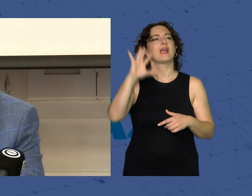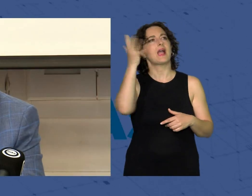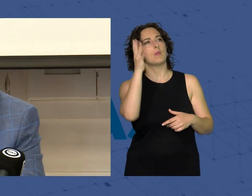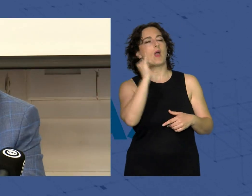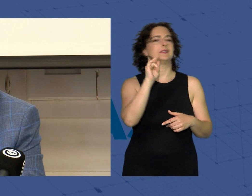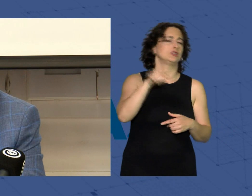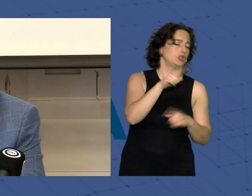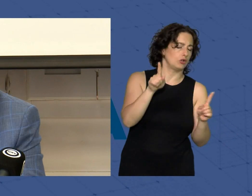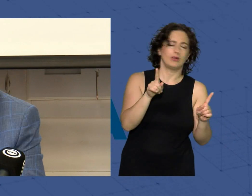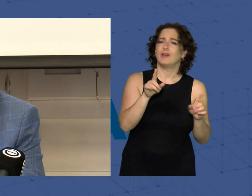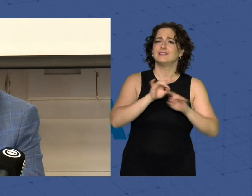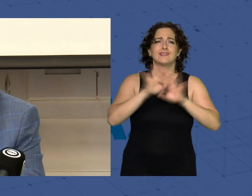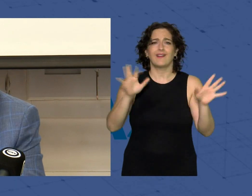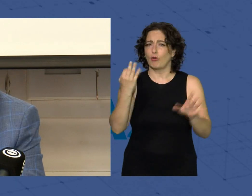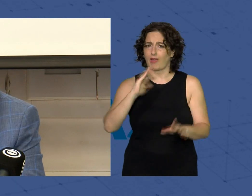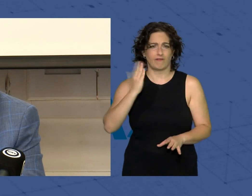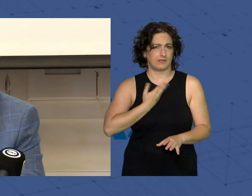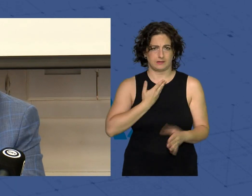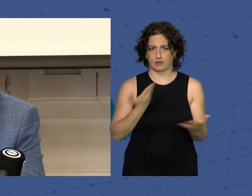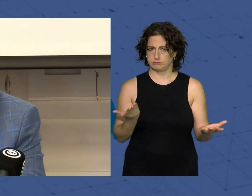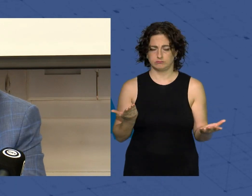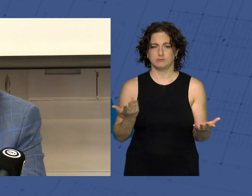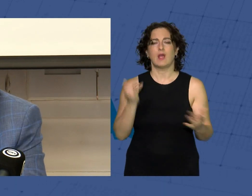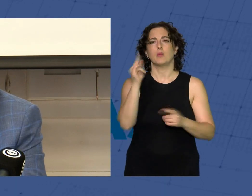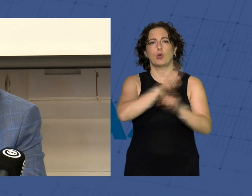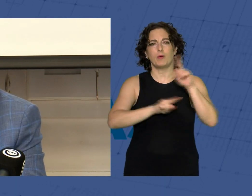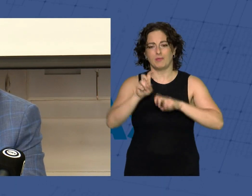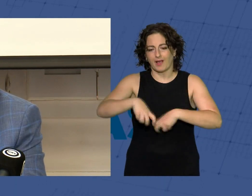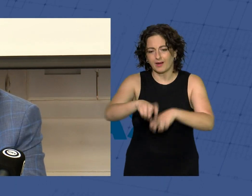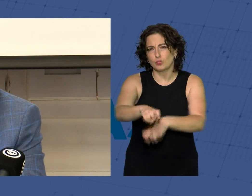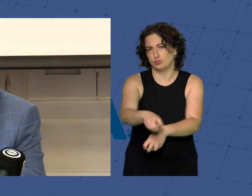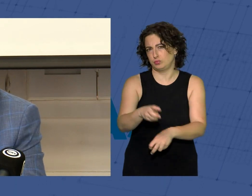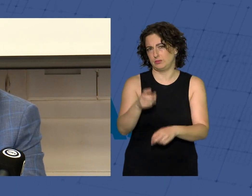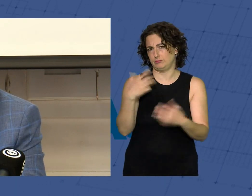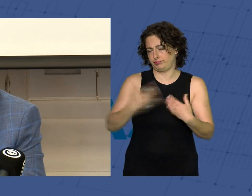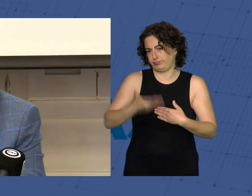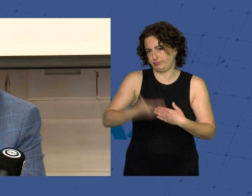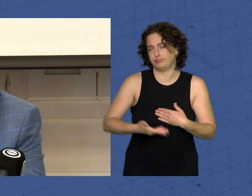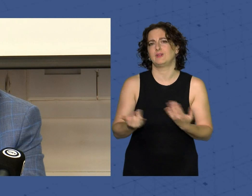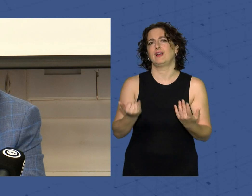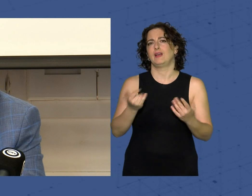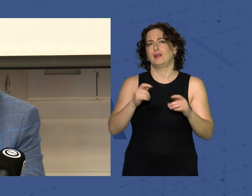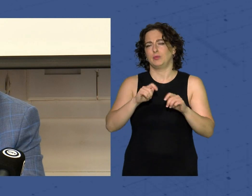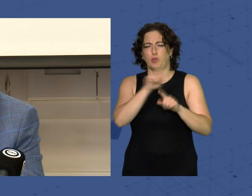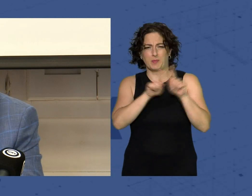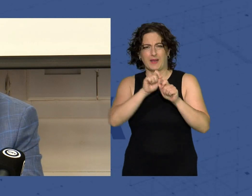climático, está claro que nos está afectando, que ahora tenemos un problema de cosecha importantísimo, que tenemos desastres naturales, que tenemos